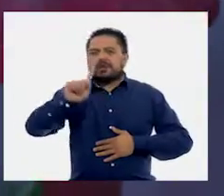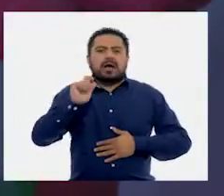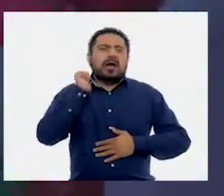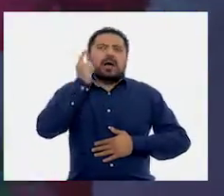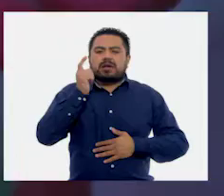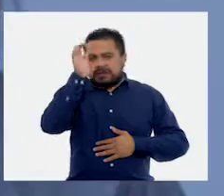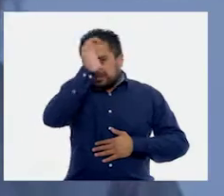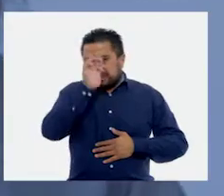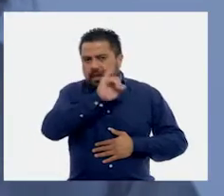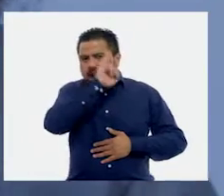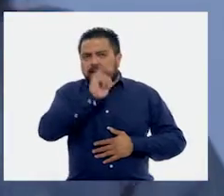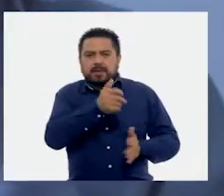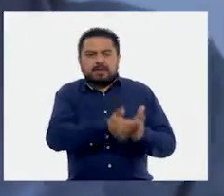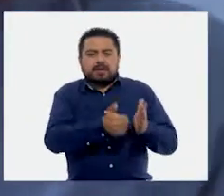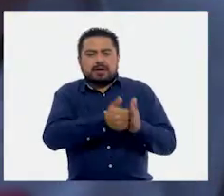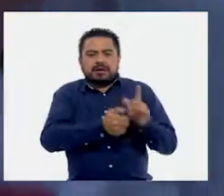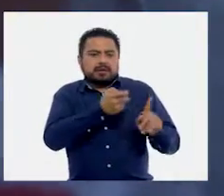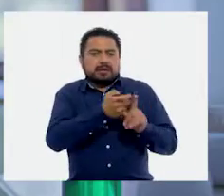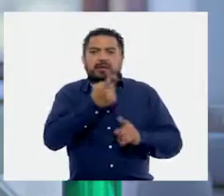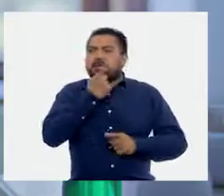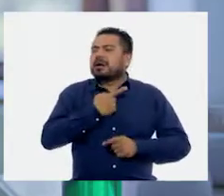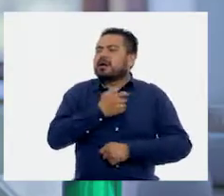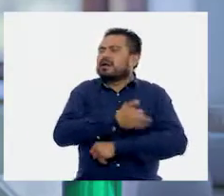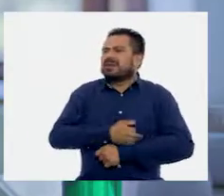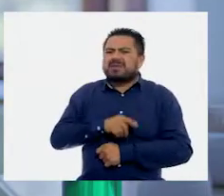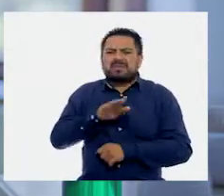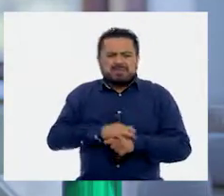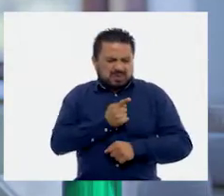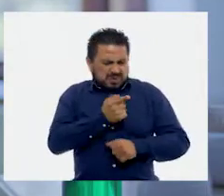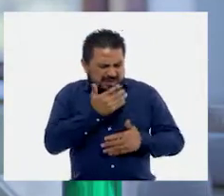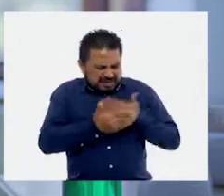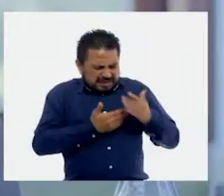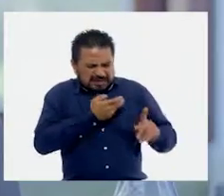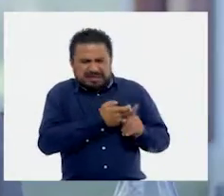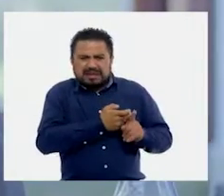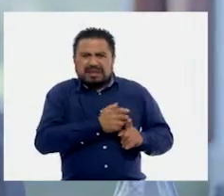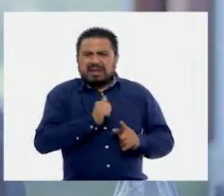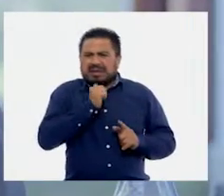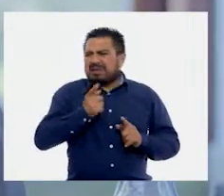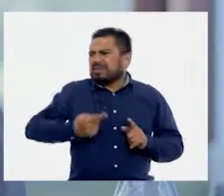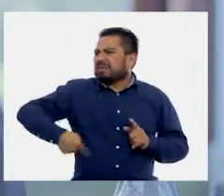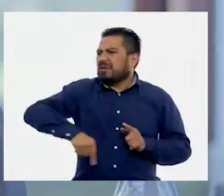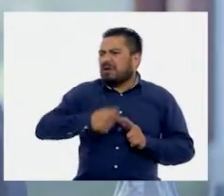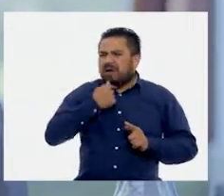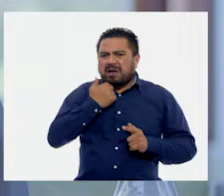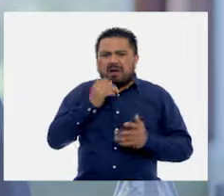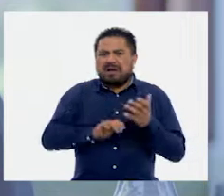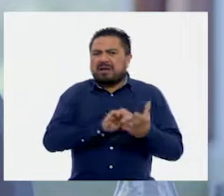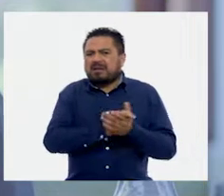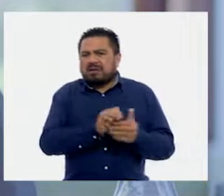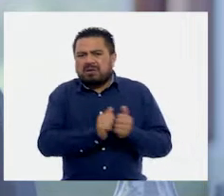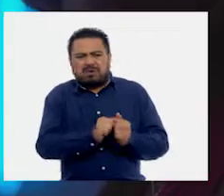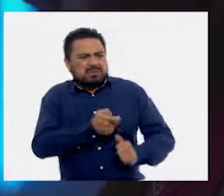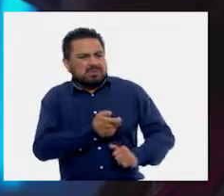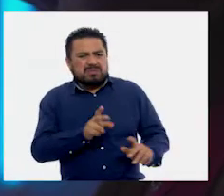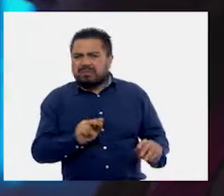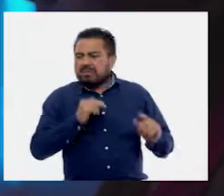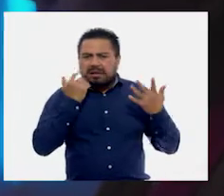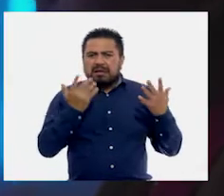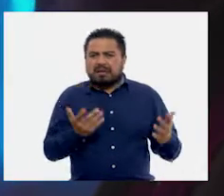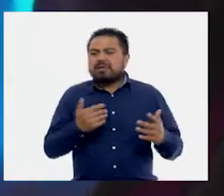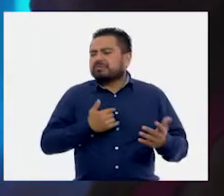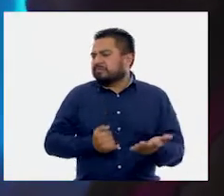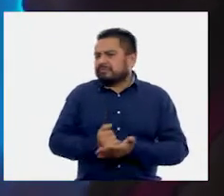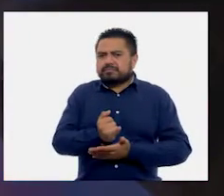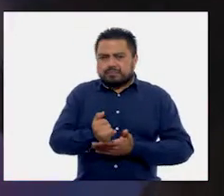ciencia. Y nunca faltó el familiar que me dijera, ¿Por qué estudias eso? Nadie se va a querer casar contigo. Decidí